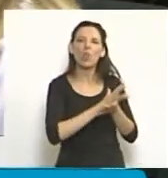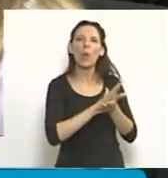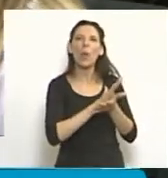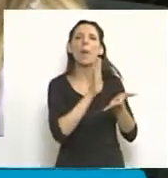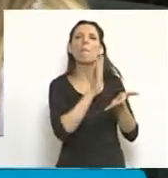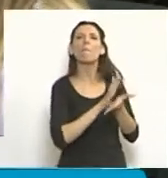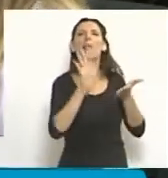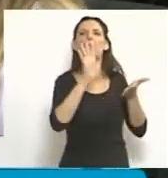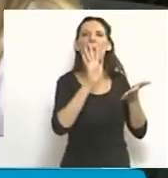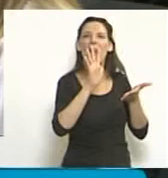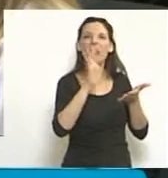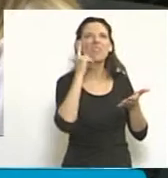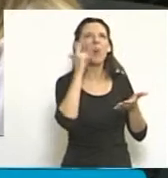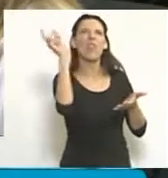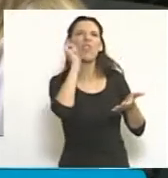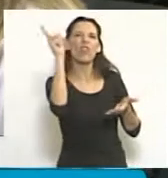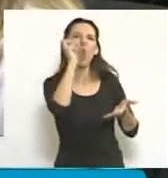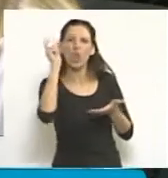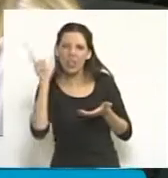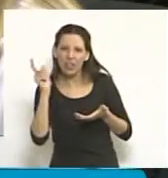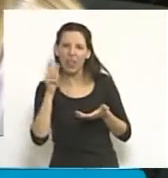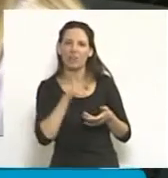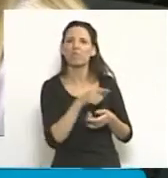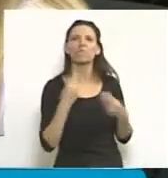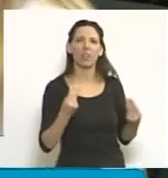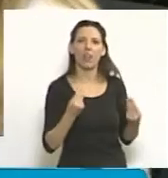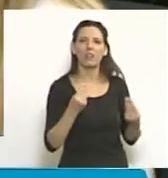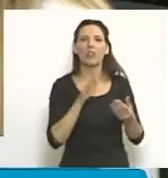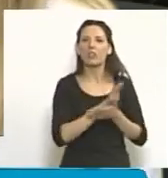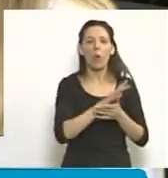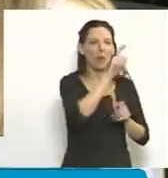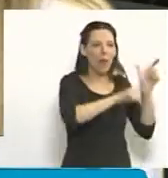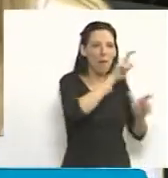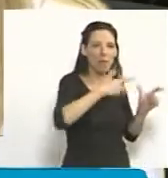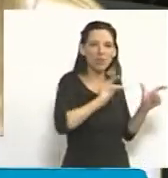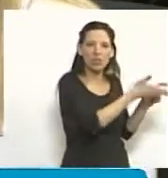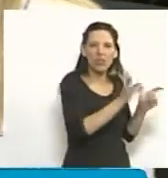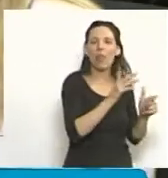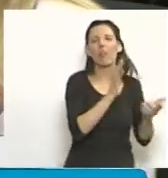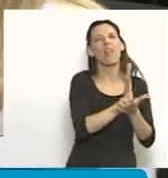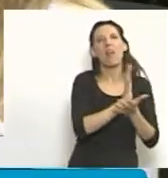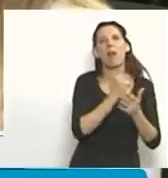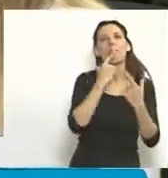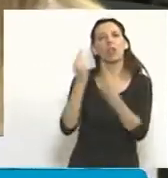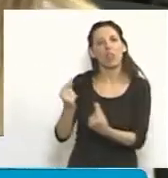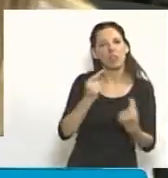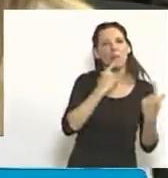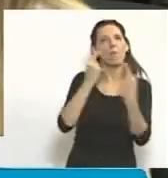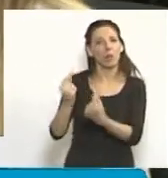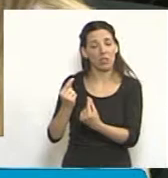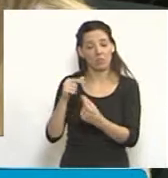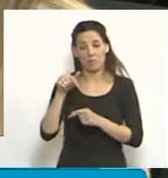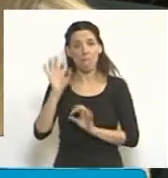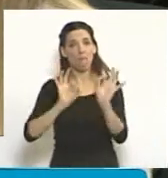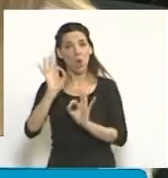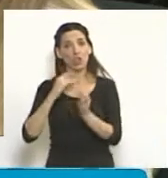de esto, en contra de un permanente reclamo ciudadano de transparencia. Este proyecto lo que busca